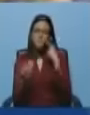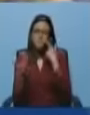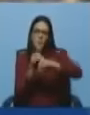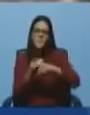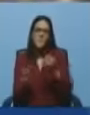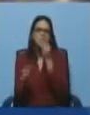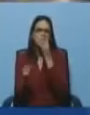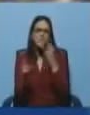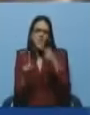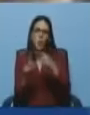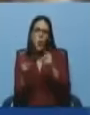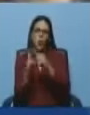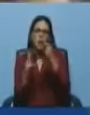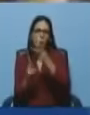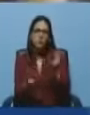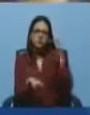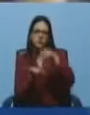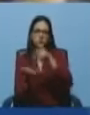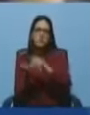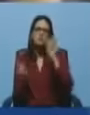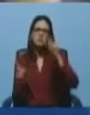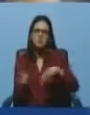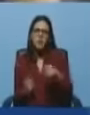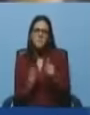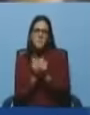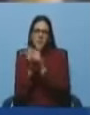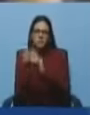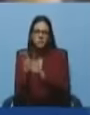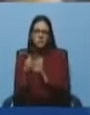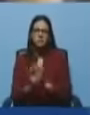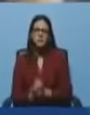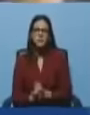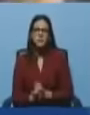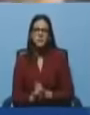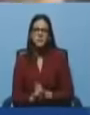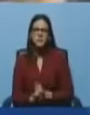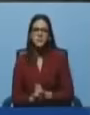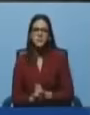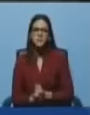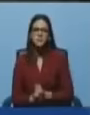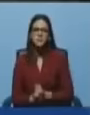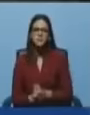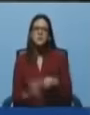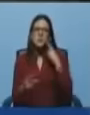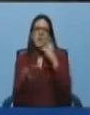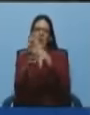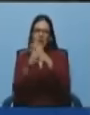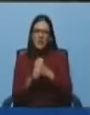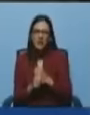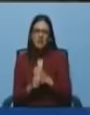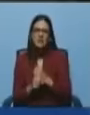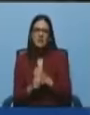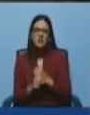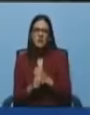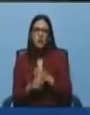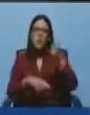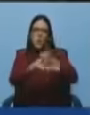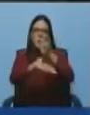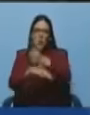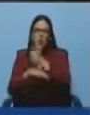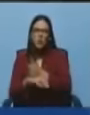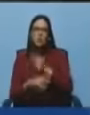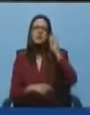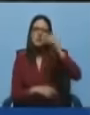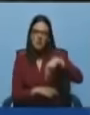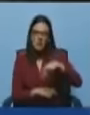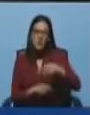tenía. Bolivariana de Venezuela, doctora Cilia Flores de Maduro, está siendo recibido por autoridades